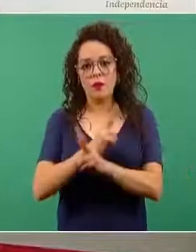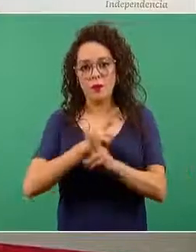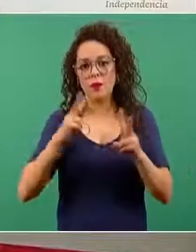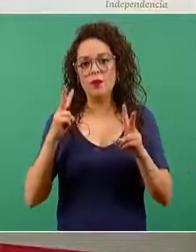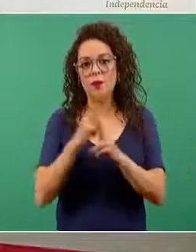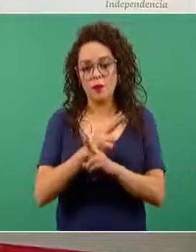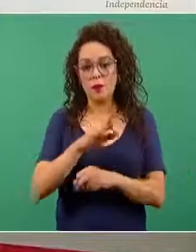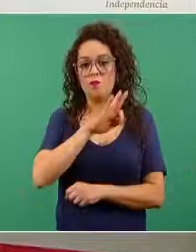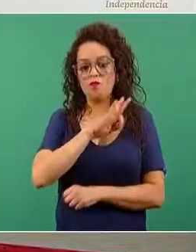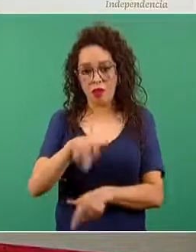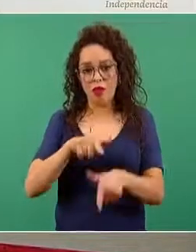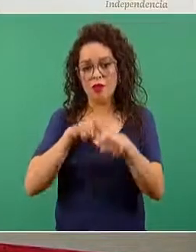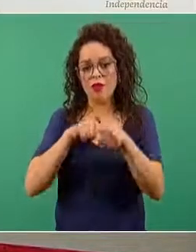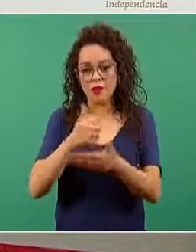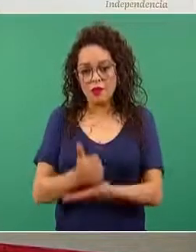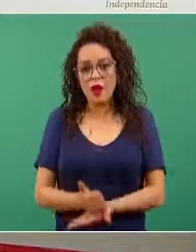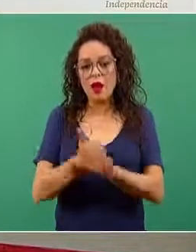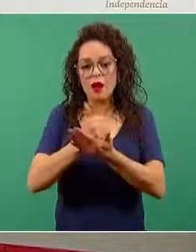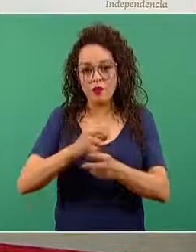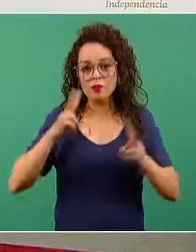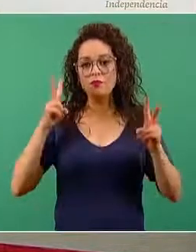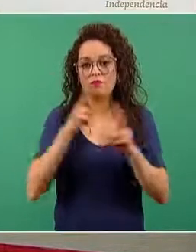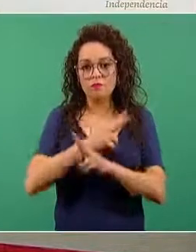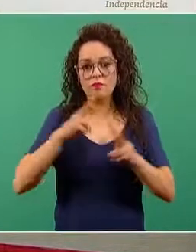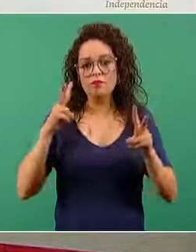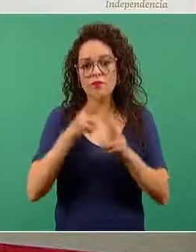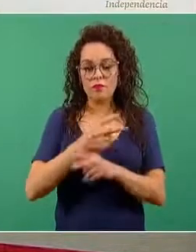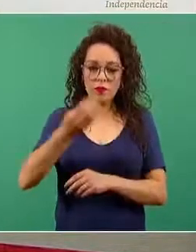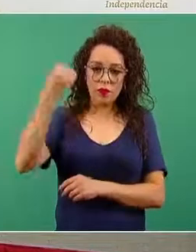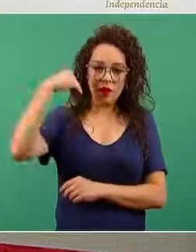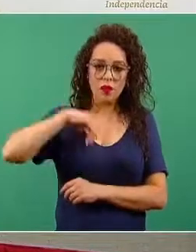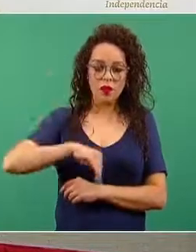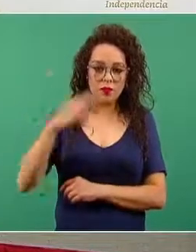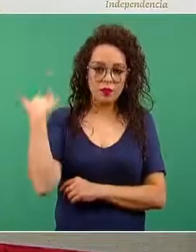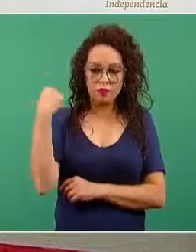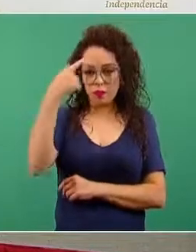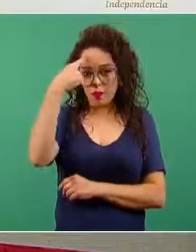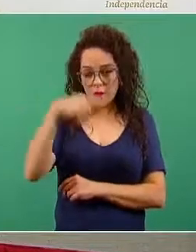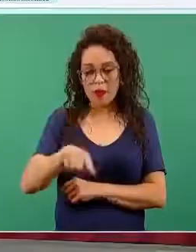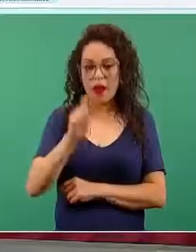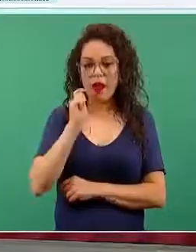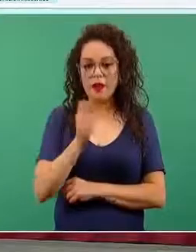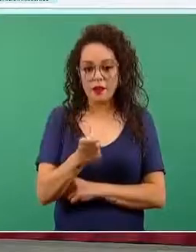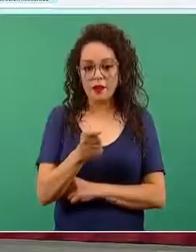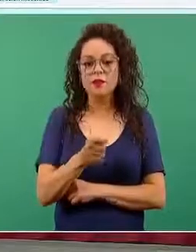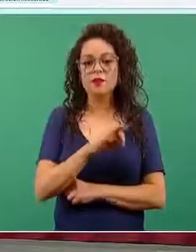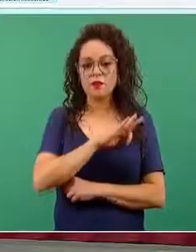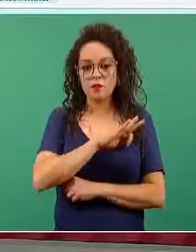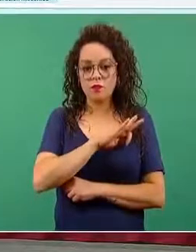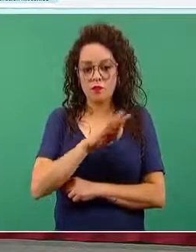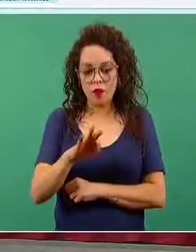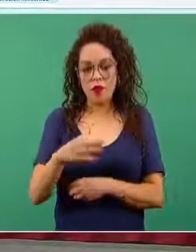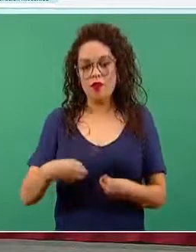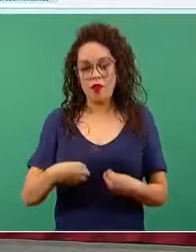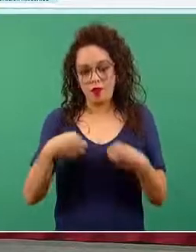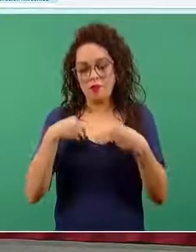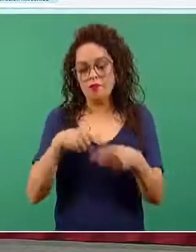seguir respirando y seguir recibiendo el oxígeno necesario para continuar con la vida.